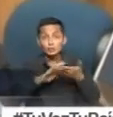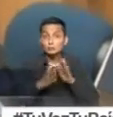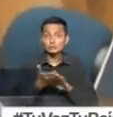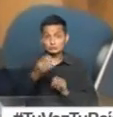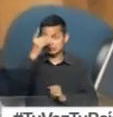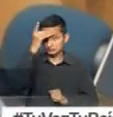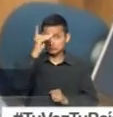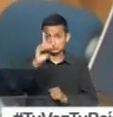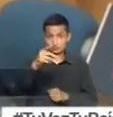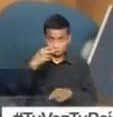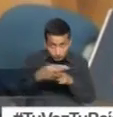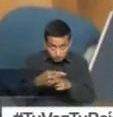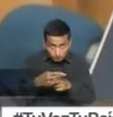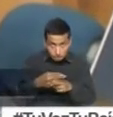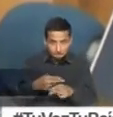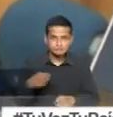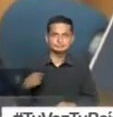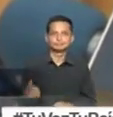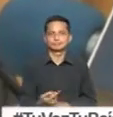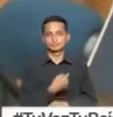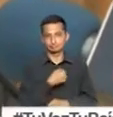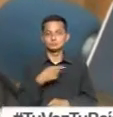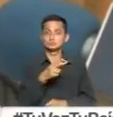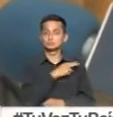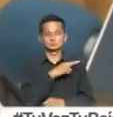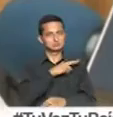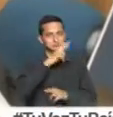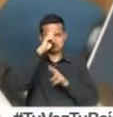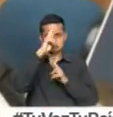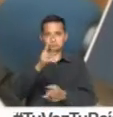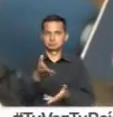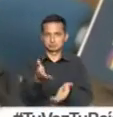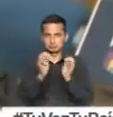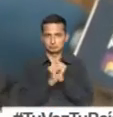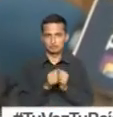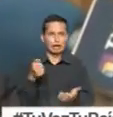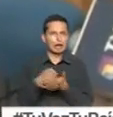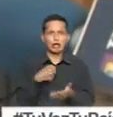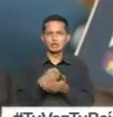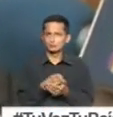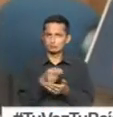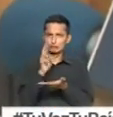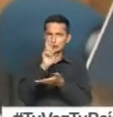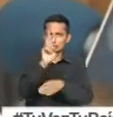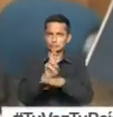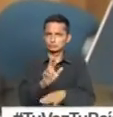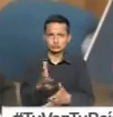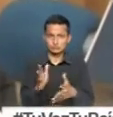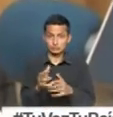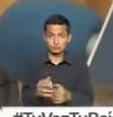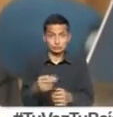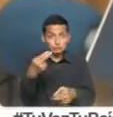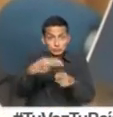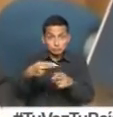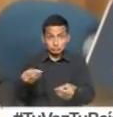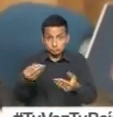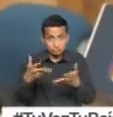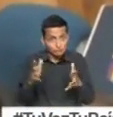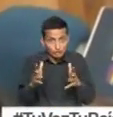el nombre y nosotros daremos paso a lo que la universidad decida. Nosotros no queremos poner ningún rector y si es que no envían el nombre, en ese